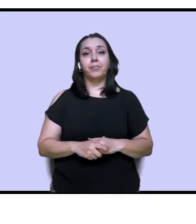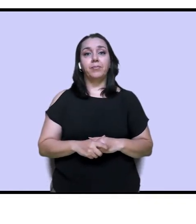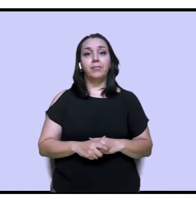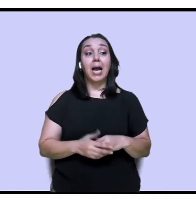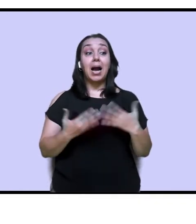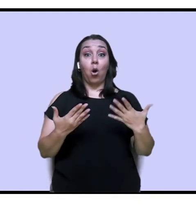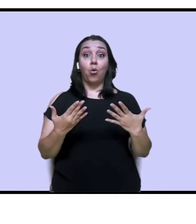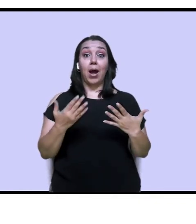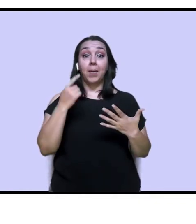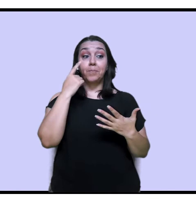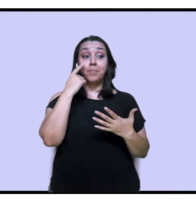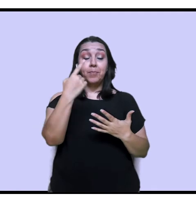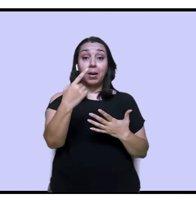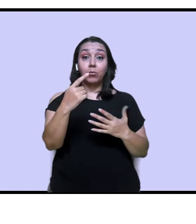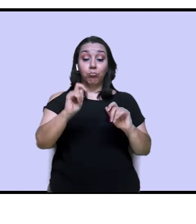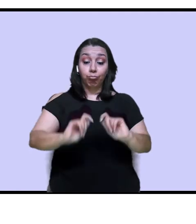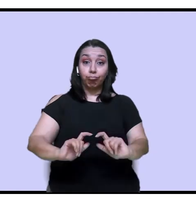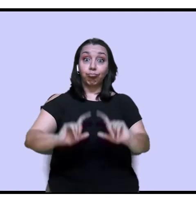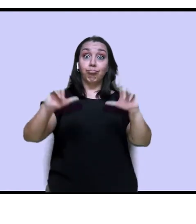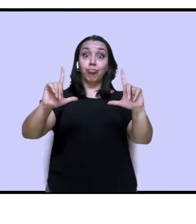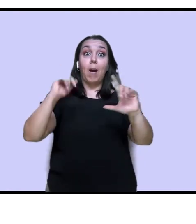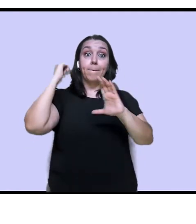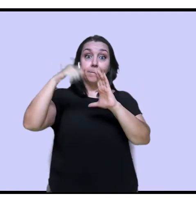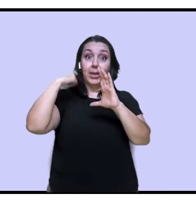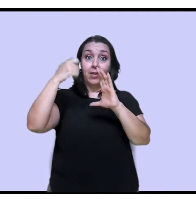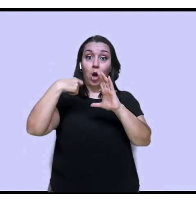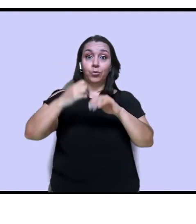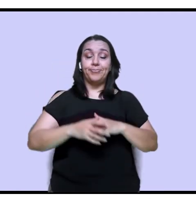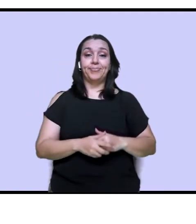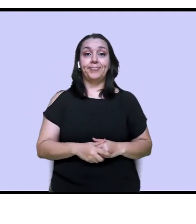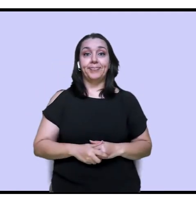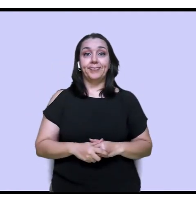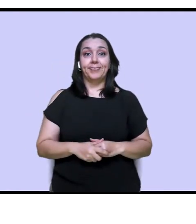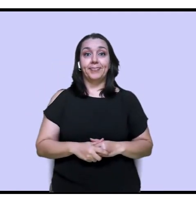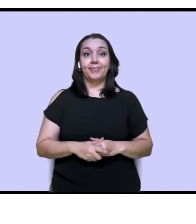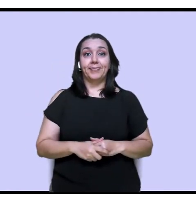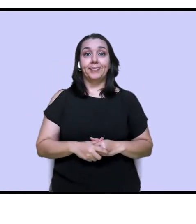Vamos a compartir un video.